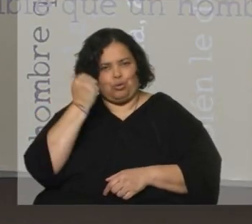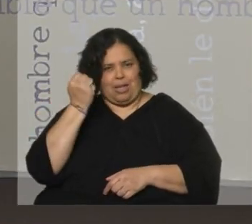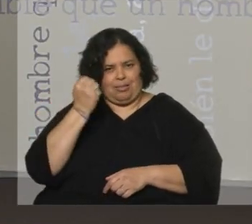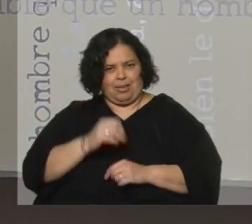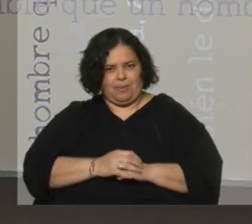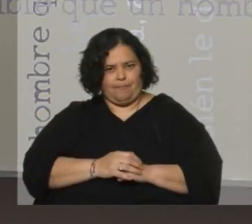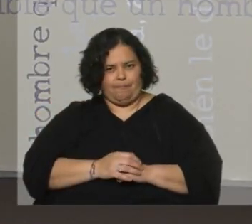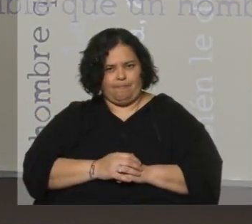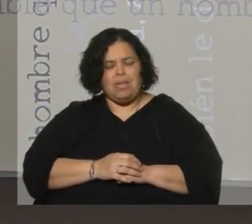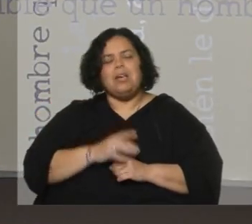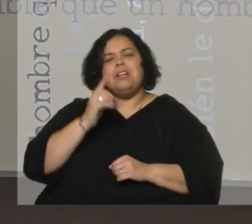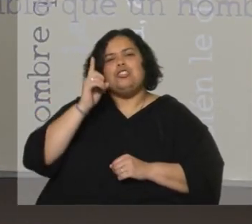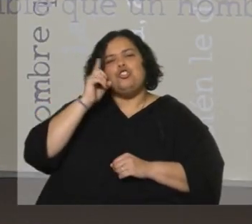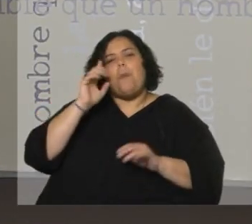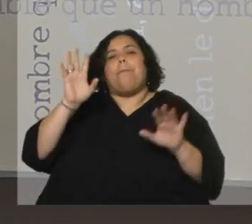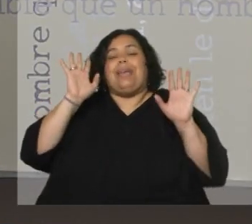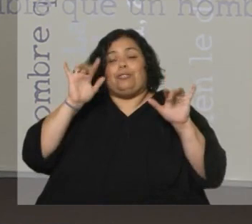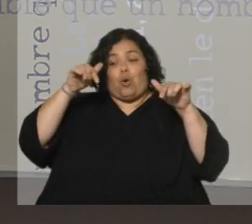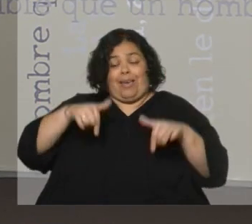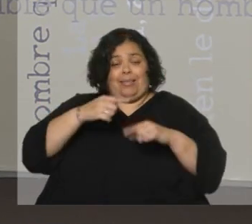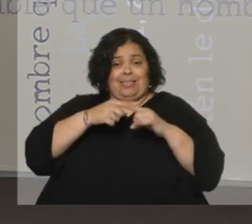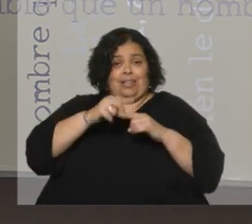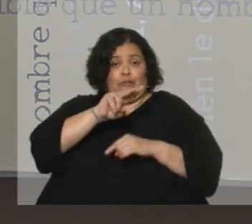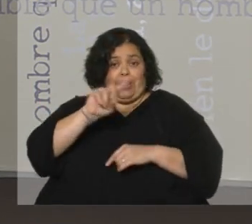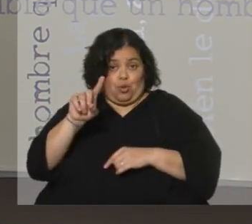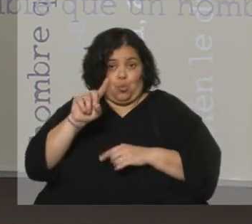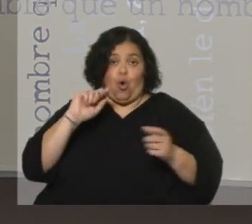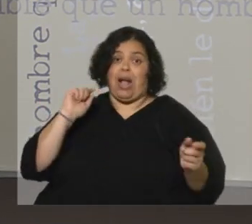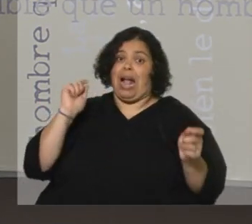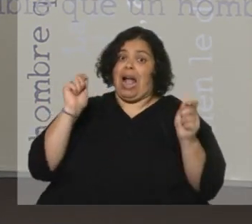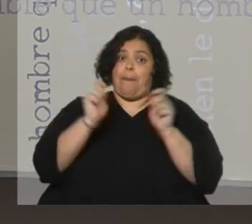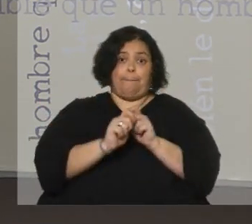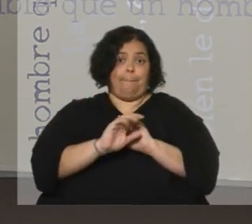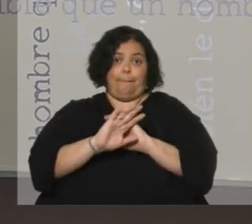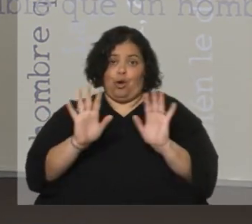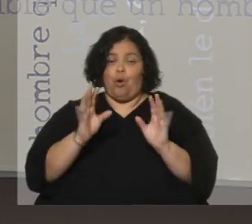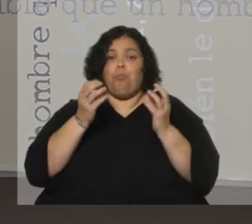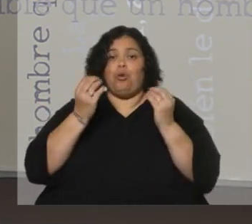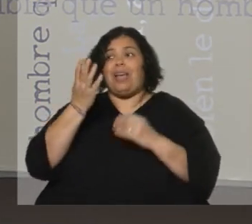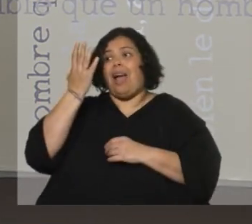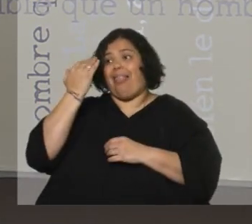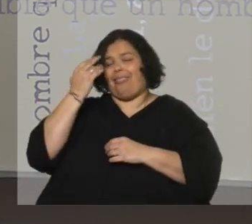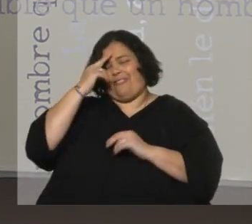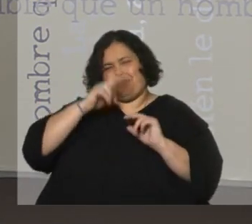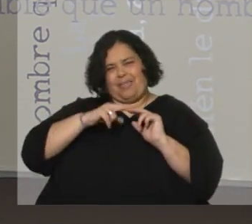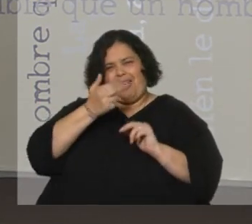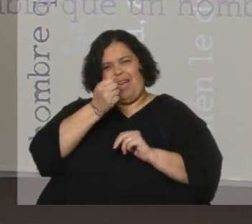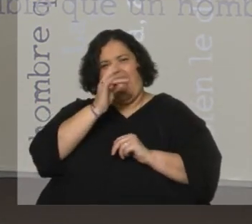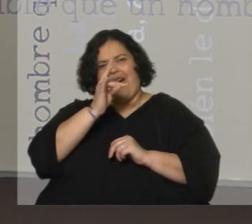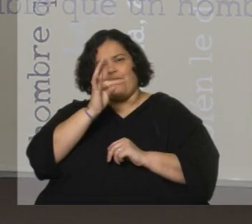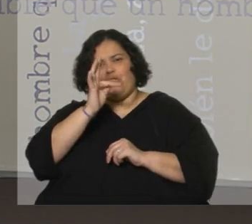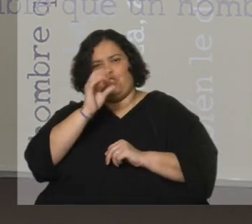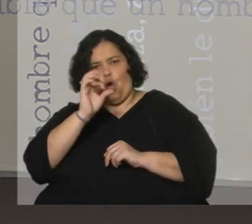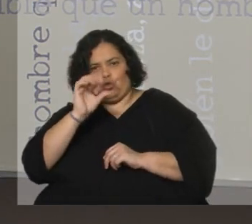afosa el siglo XXI ha cambiado bastante me parece la la la percepción y la importancia del sector agropecuario en el en el